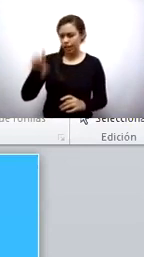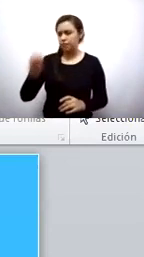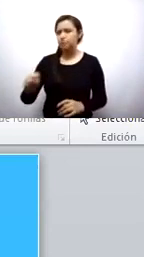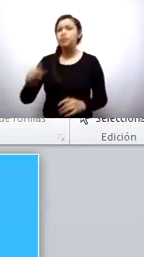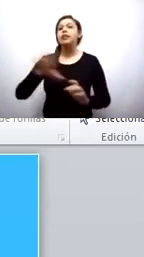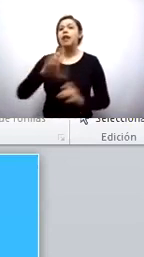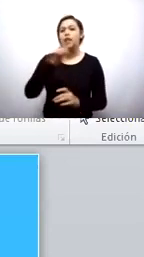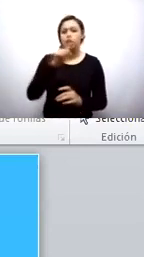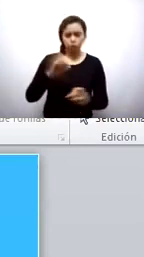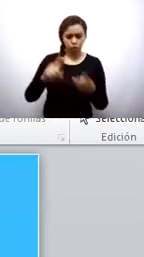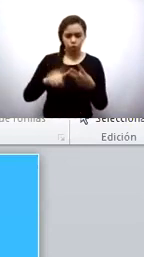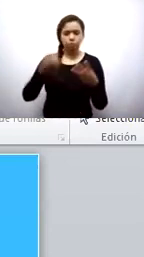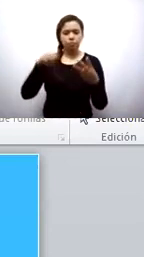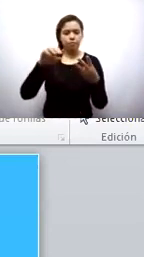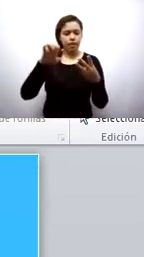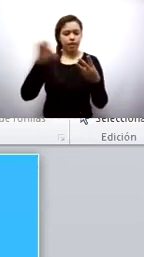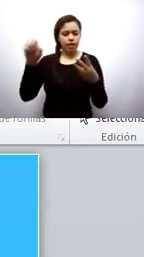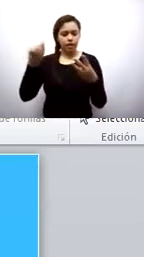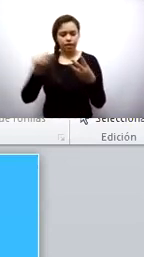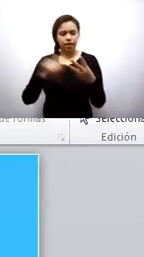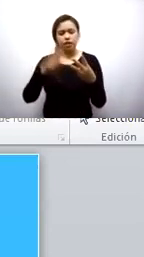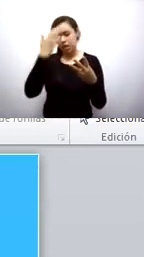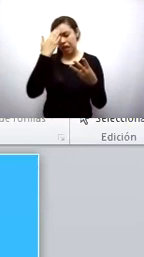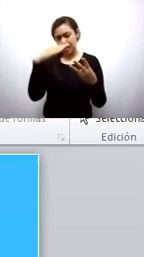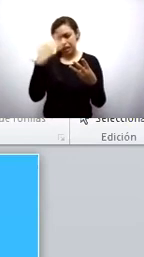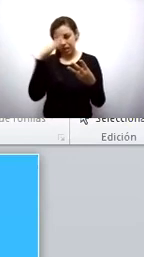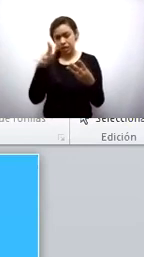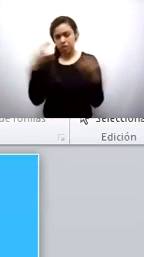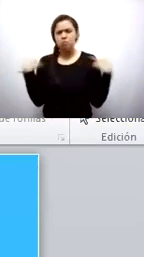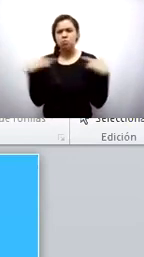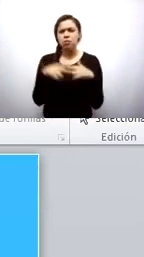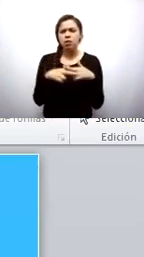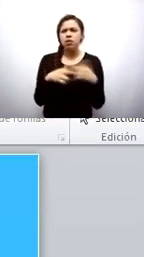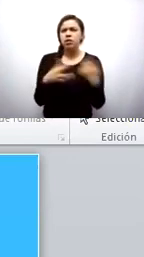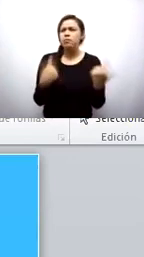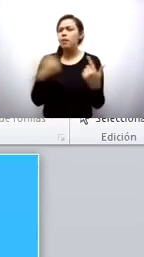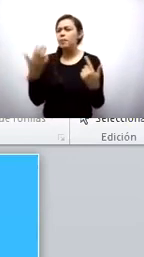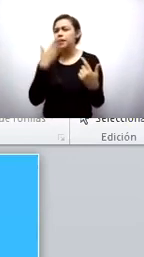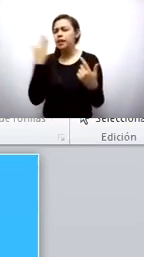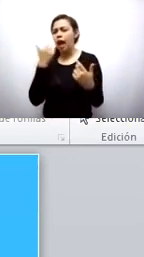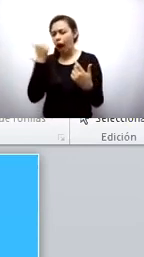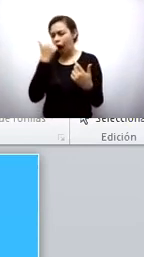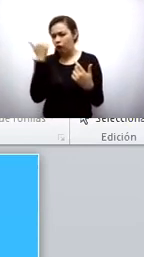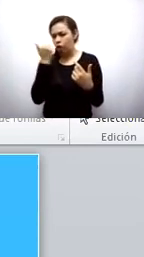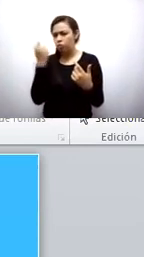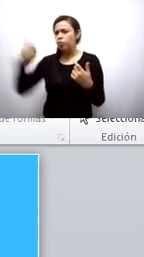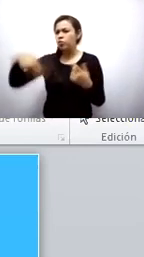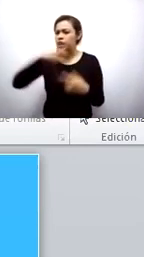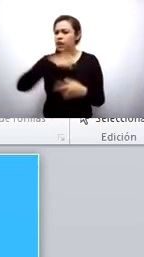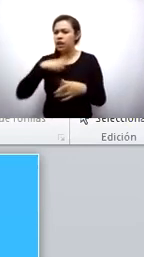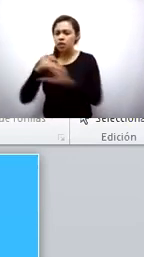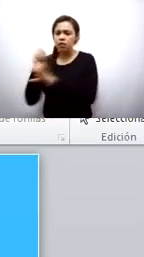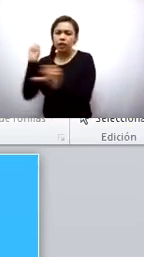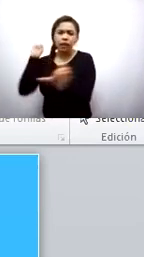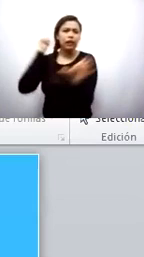ya sé usar Meet. Eso tal vez como docente. ¿Yo cómo le digo a mis alumnos que se tienen que insertar en esta nueva